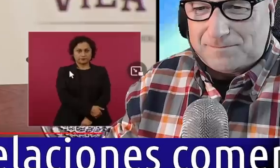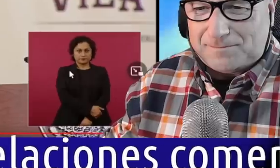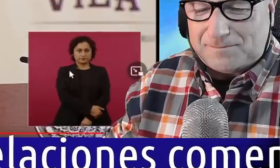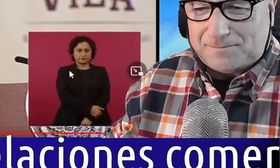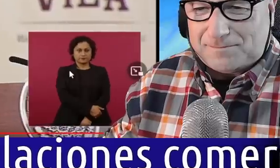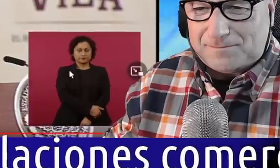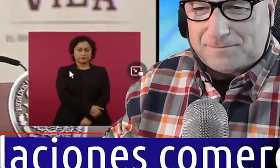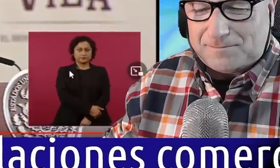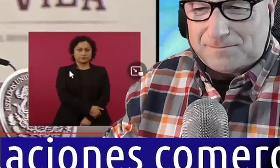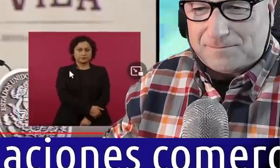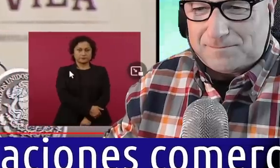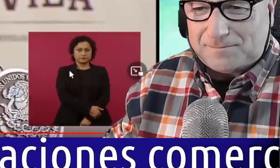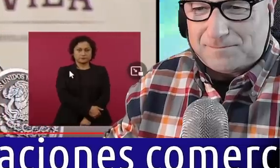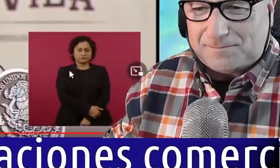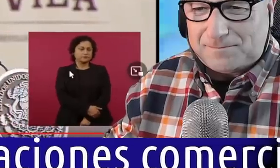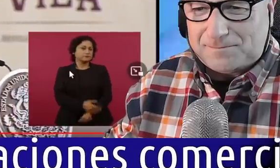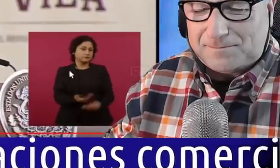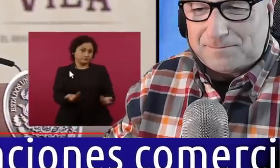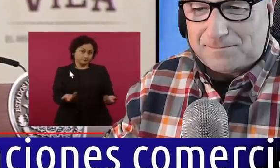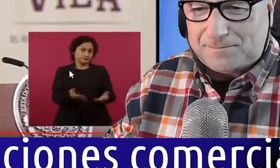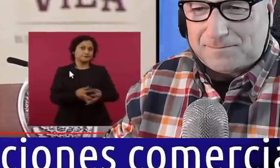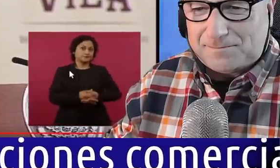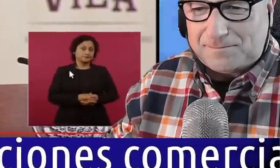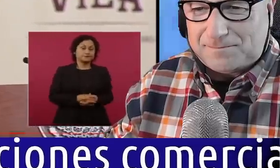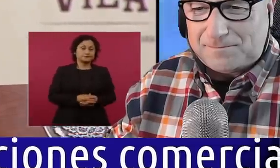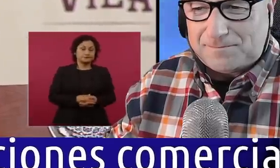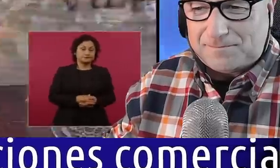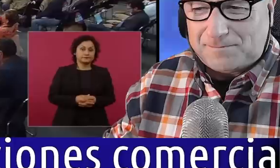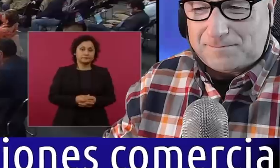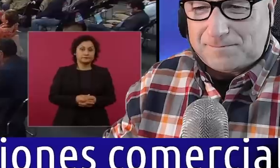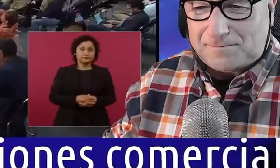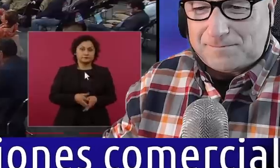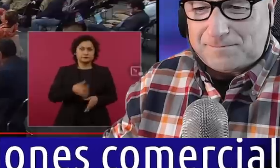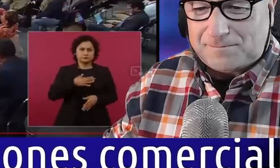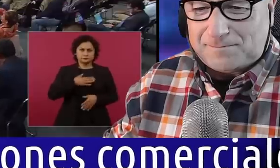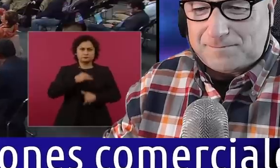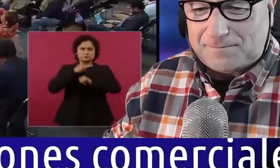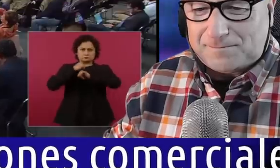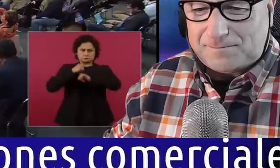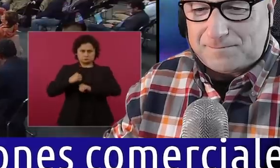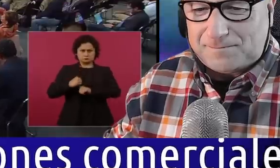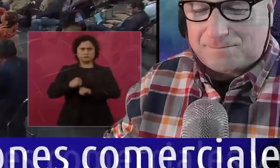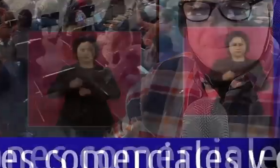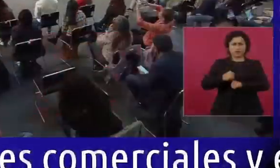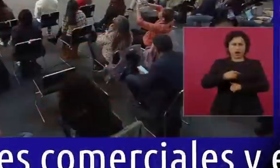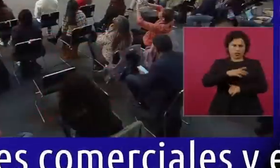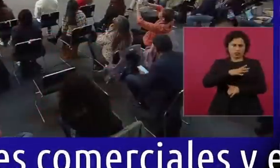Pero este, entregamos lo de la alianza, sí.